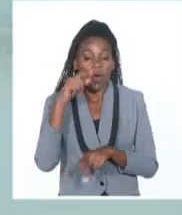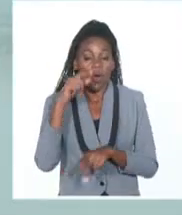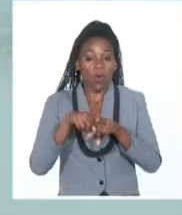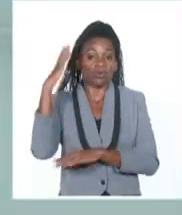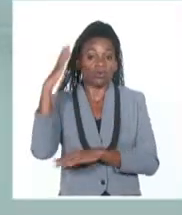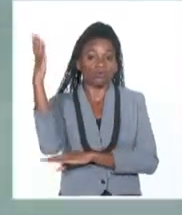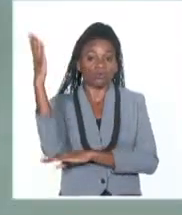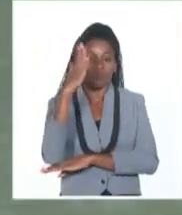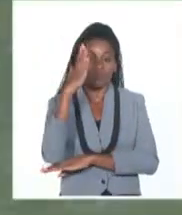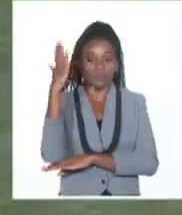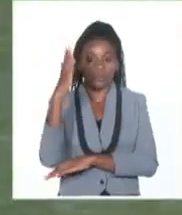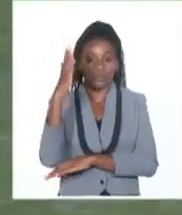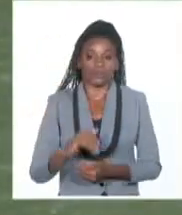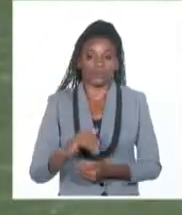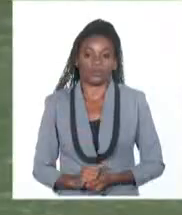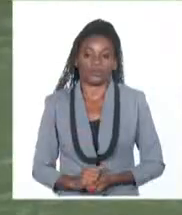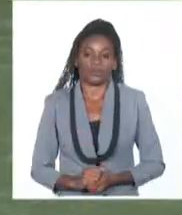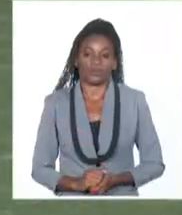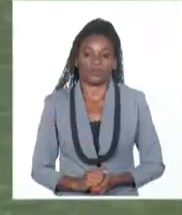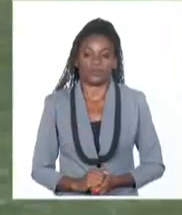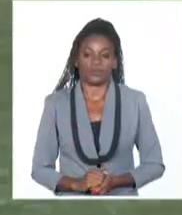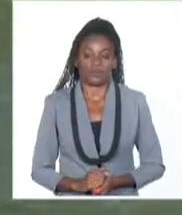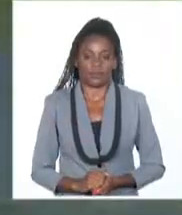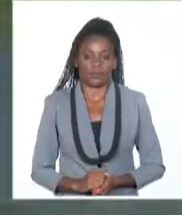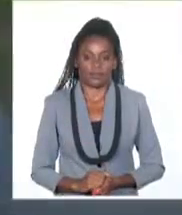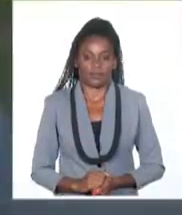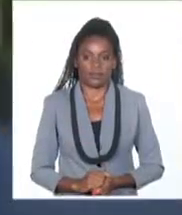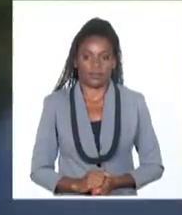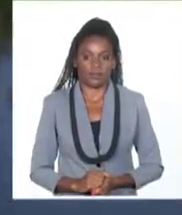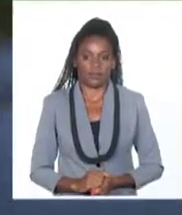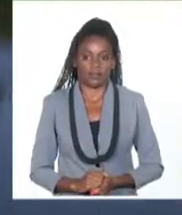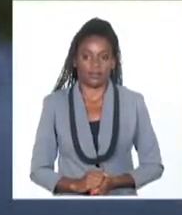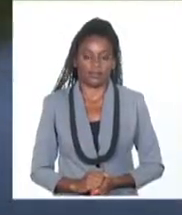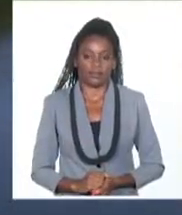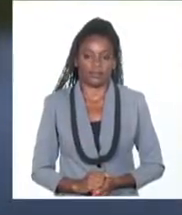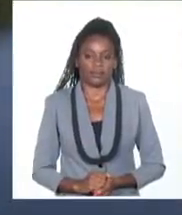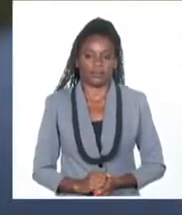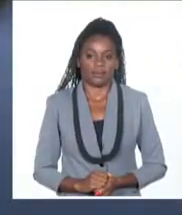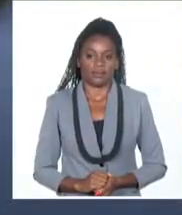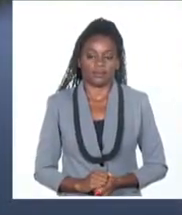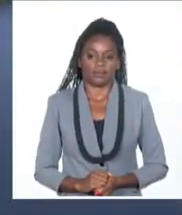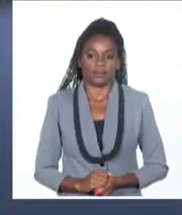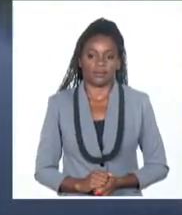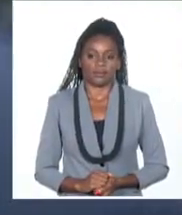tiempo. Emmanuel Milian y Yosmara Martínez, Canal Cubano de Noticias.